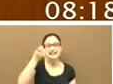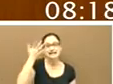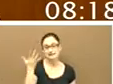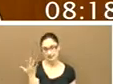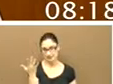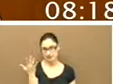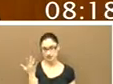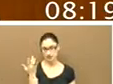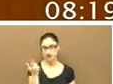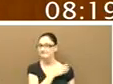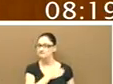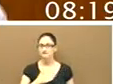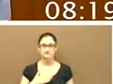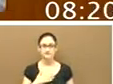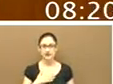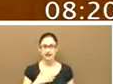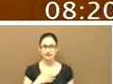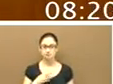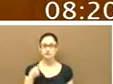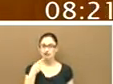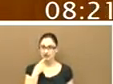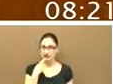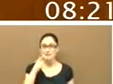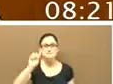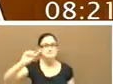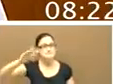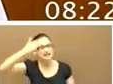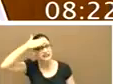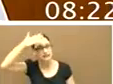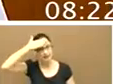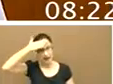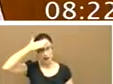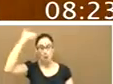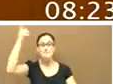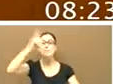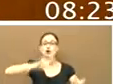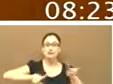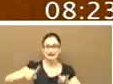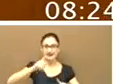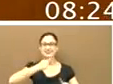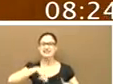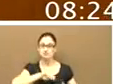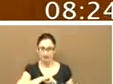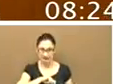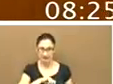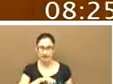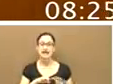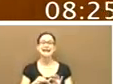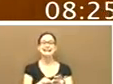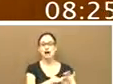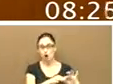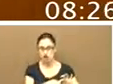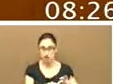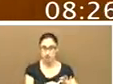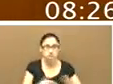que pretendan ocultar que el principal problema de España y de todas las comunidades autónomas es la cohesión tal, tal, tal. ¿Y cómo sabemos lo que pretenden